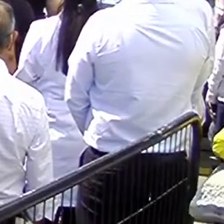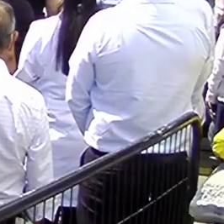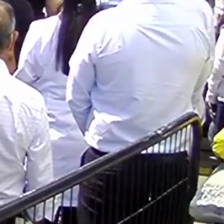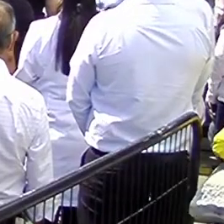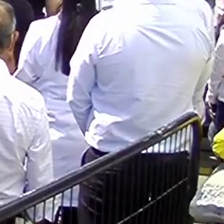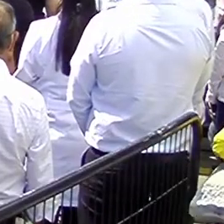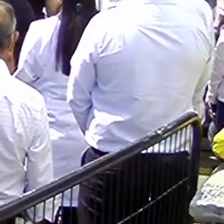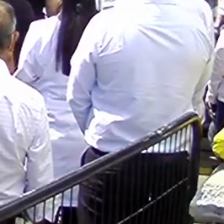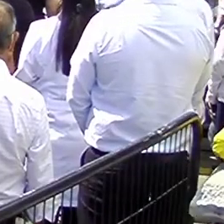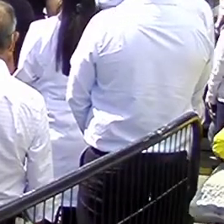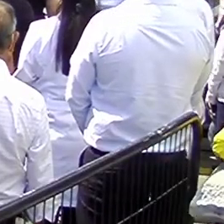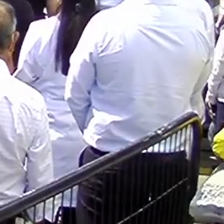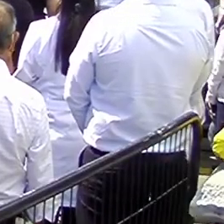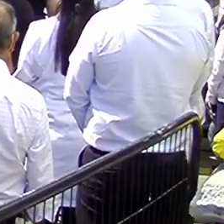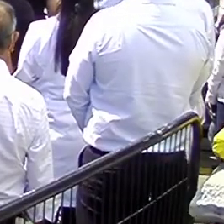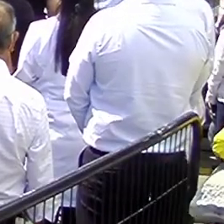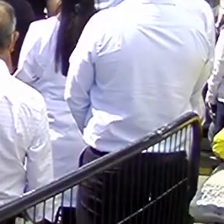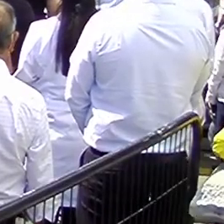¡Gracias!